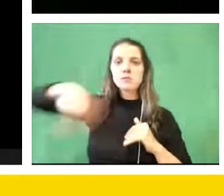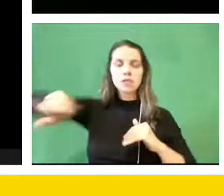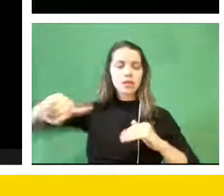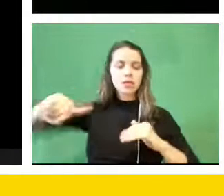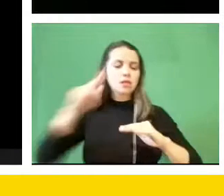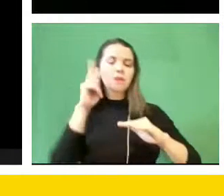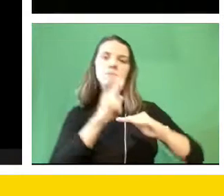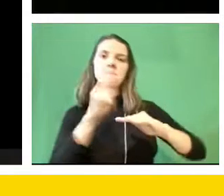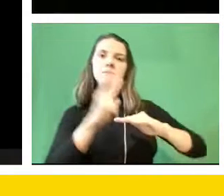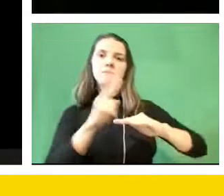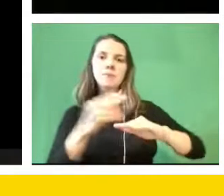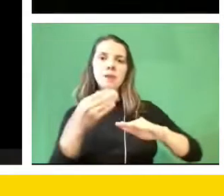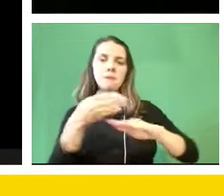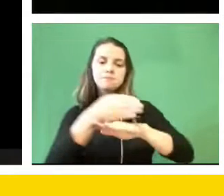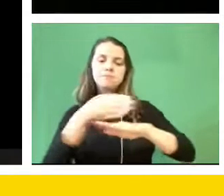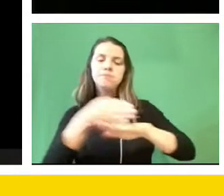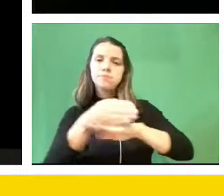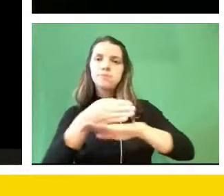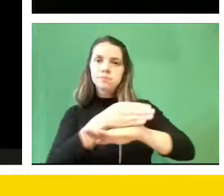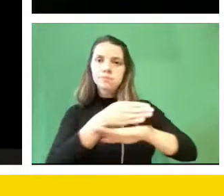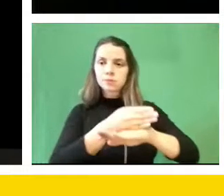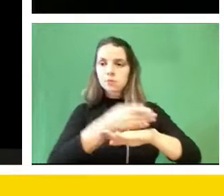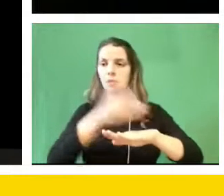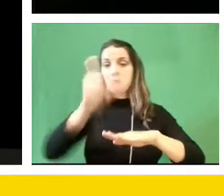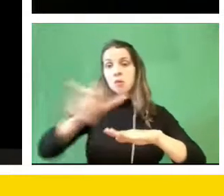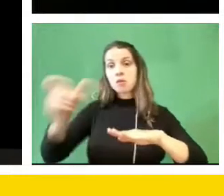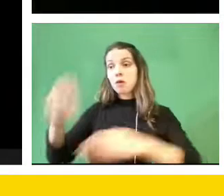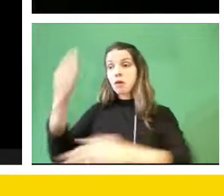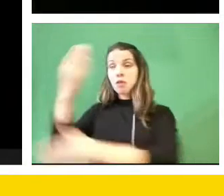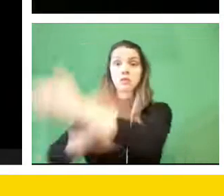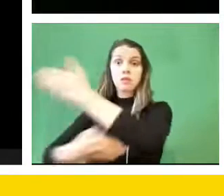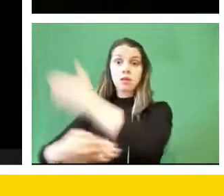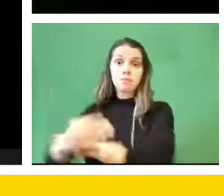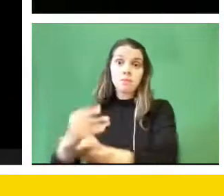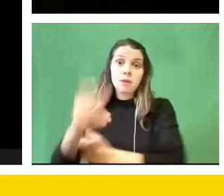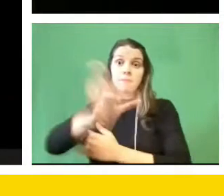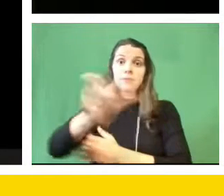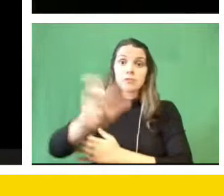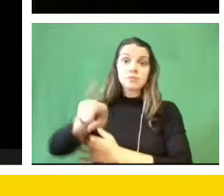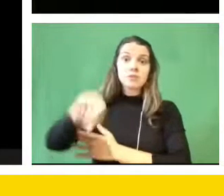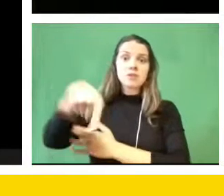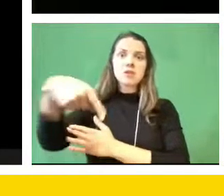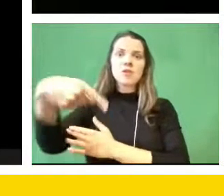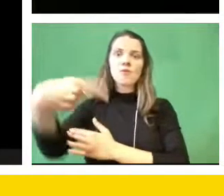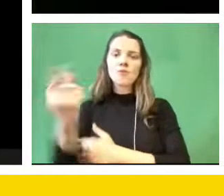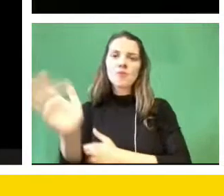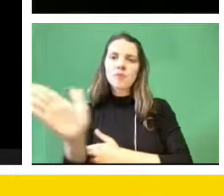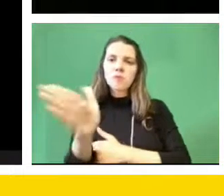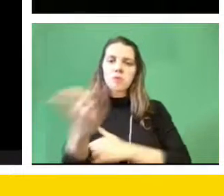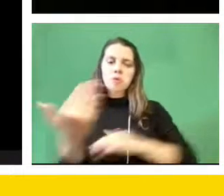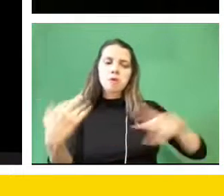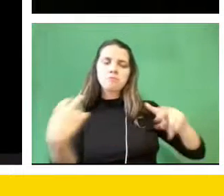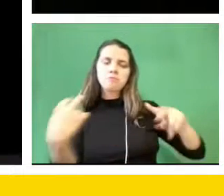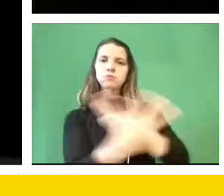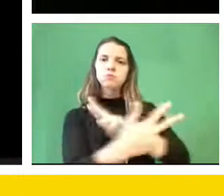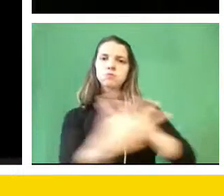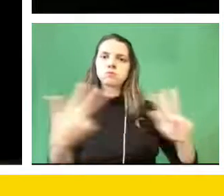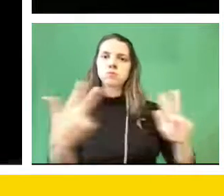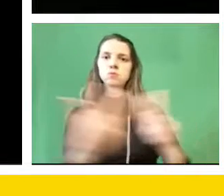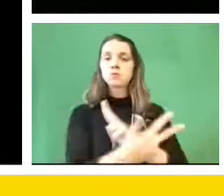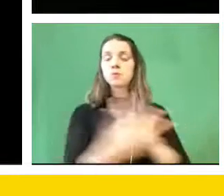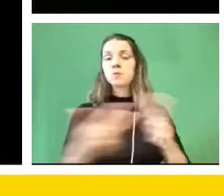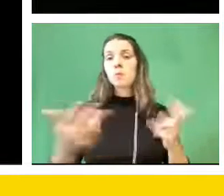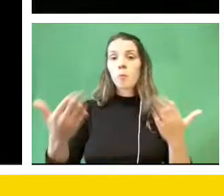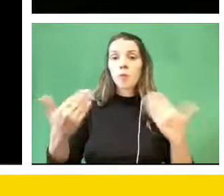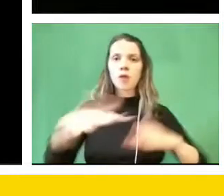llegue a necesitar divagar en estos espacios. Es por esto que se tomó y se